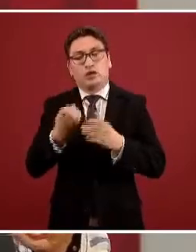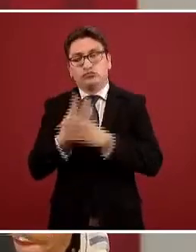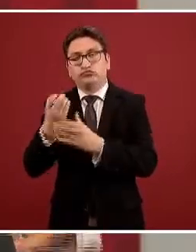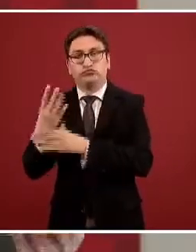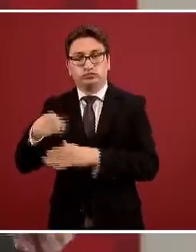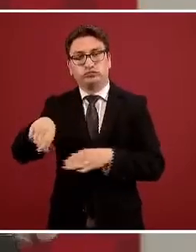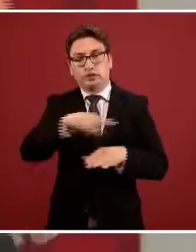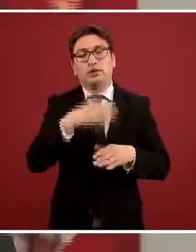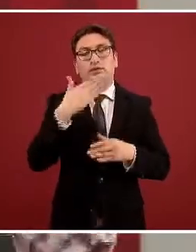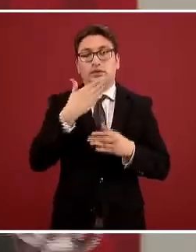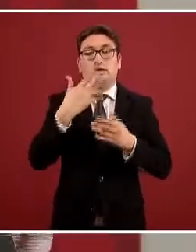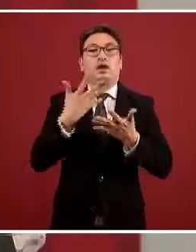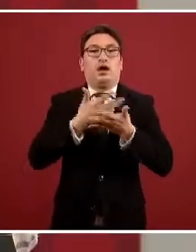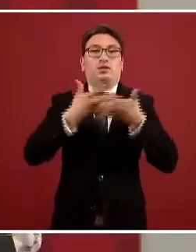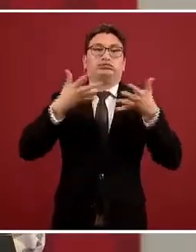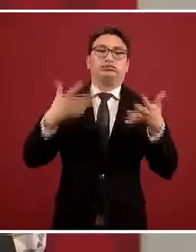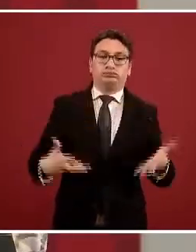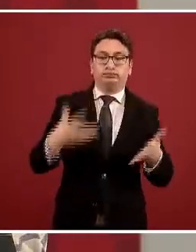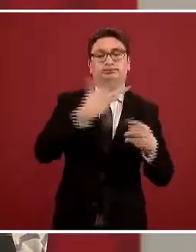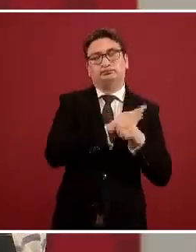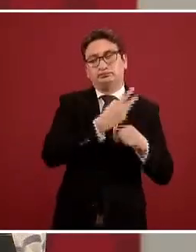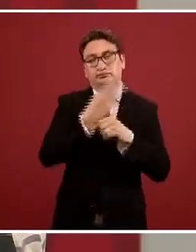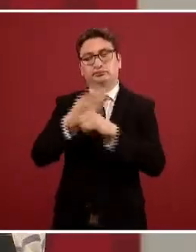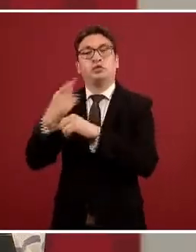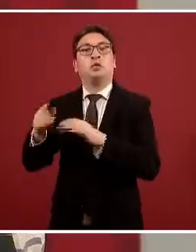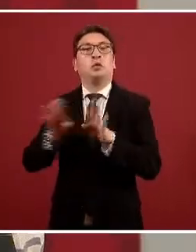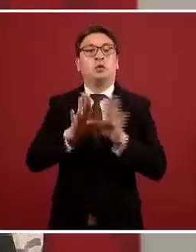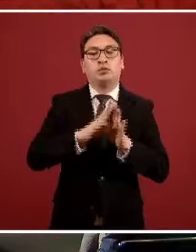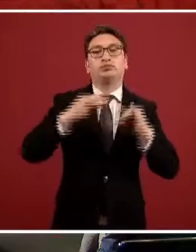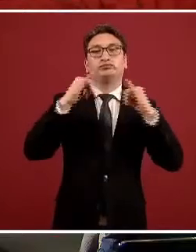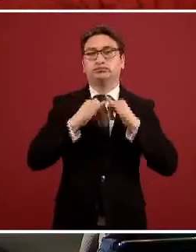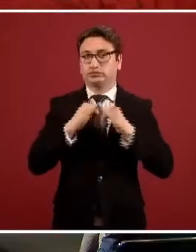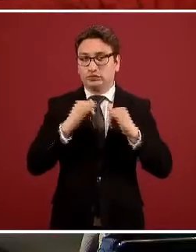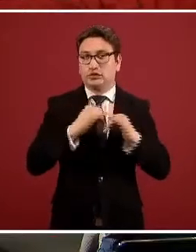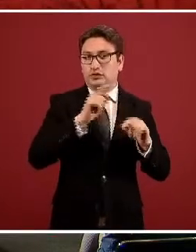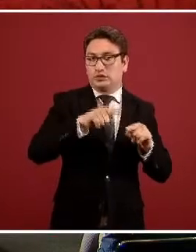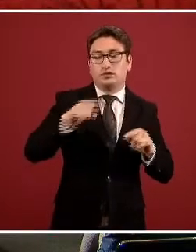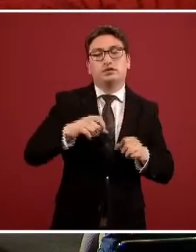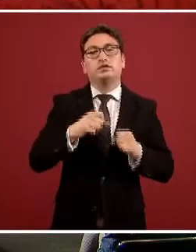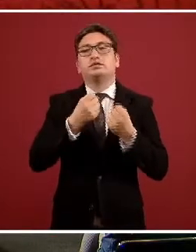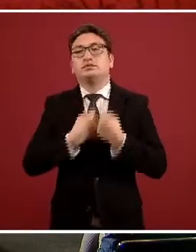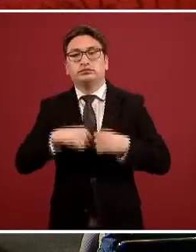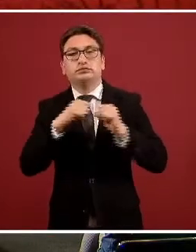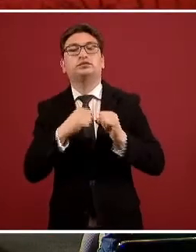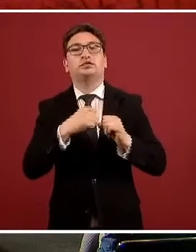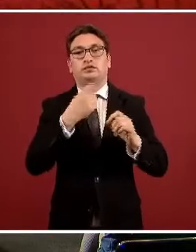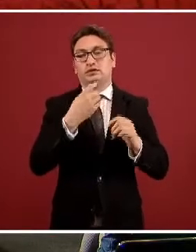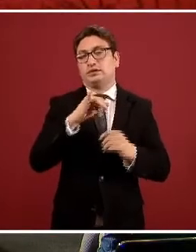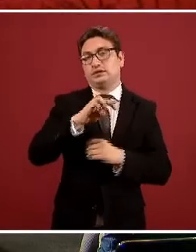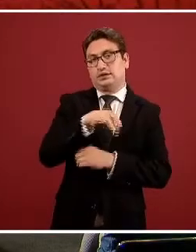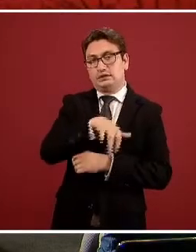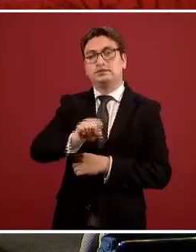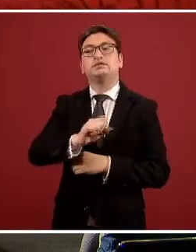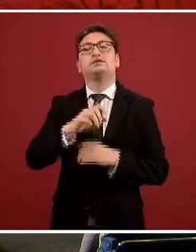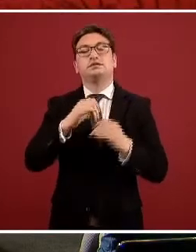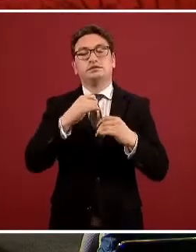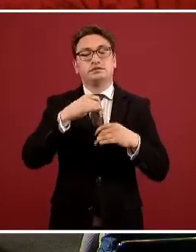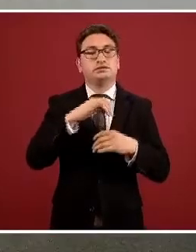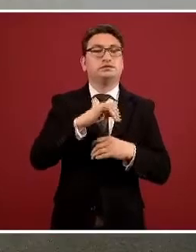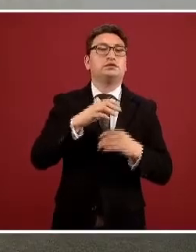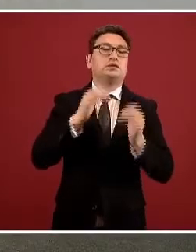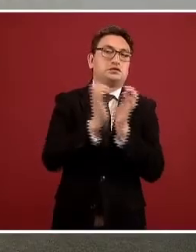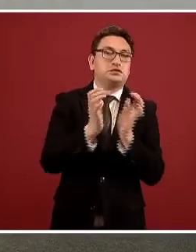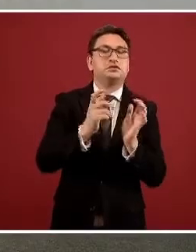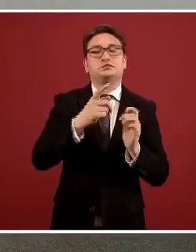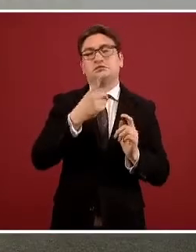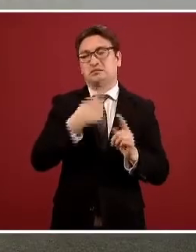macro, tenemos la reconversión más grande que depende de los institutos de seguridad social, el IMSS y el ISSSTE.